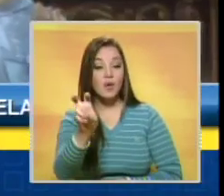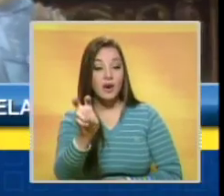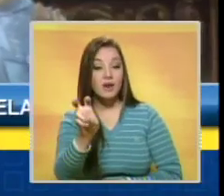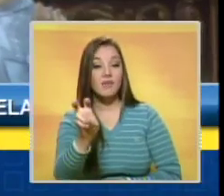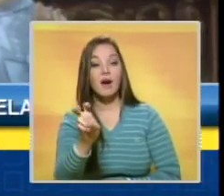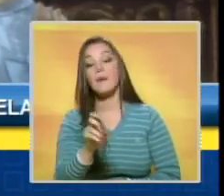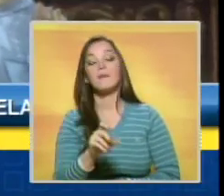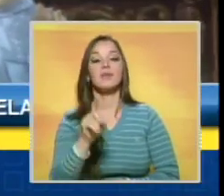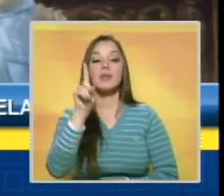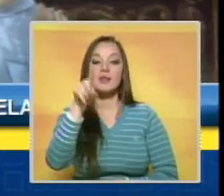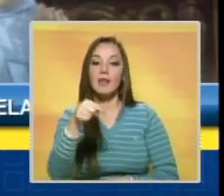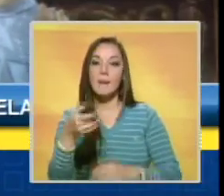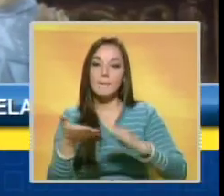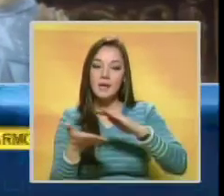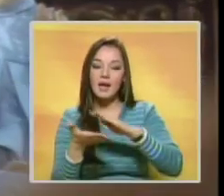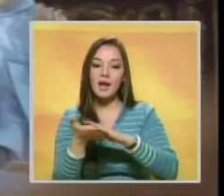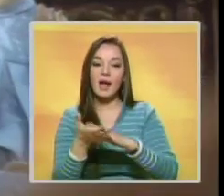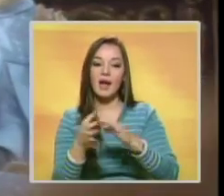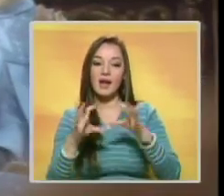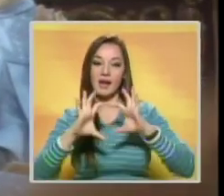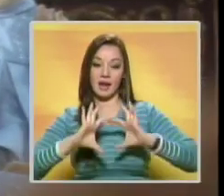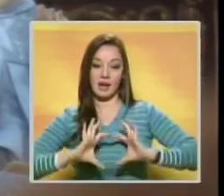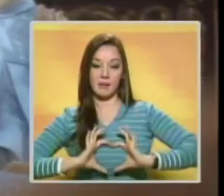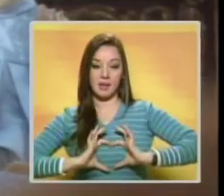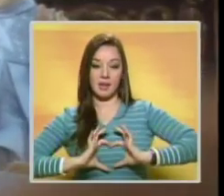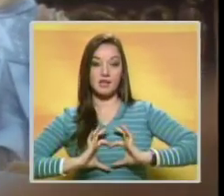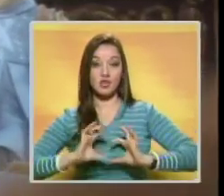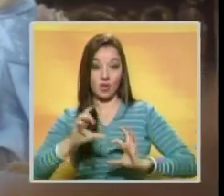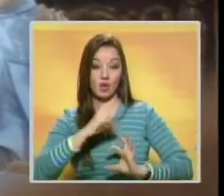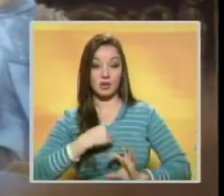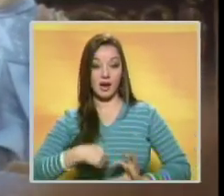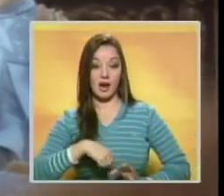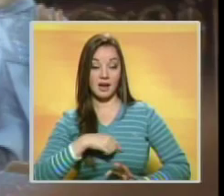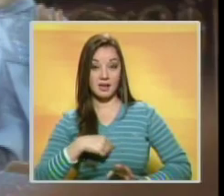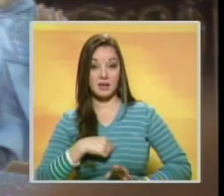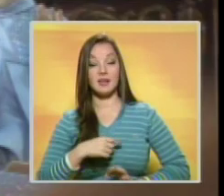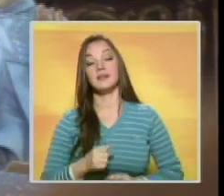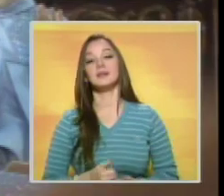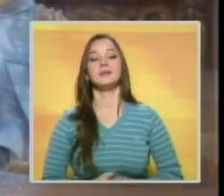una pieza como base para el medallón de Don Bosco que lleva a la Virgen en la pechera.